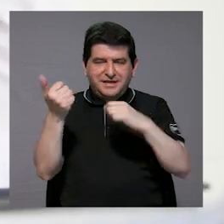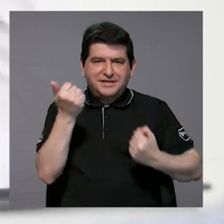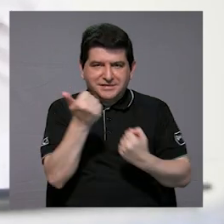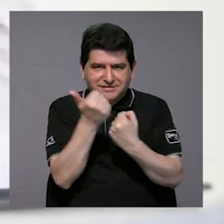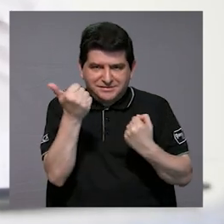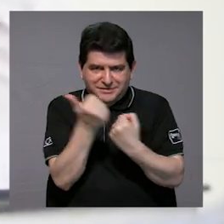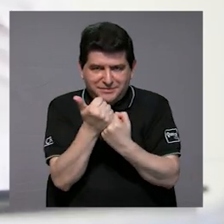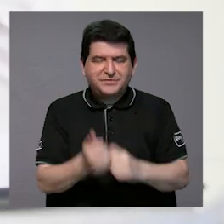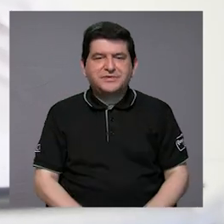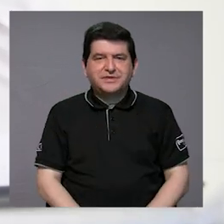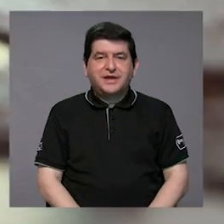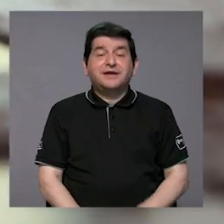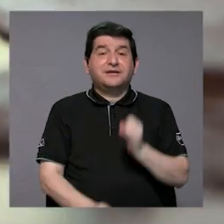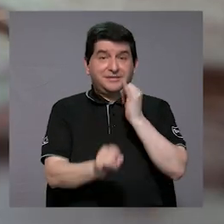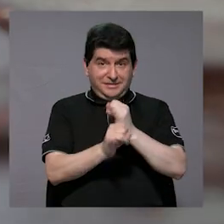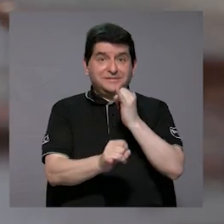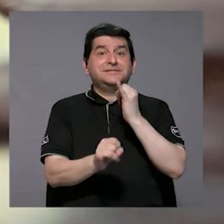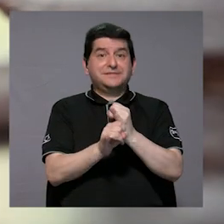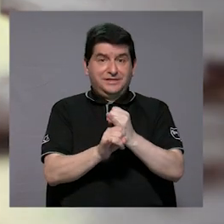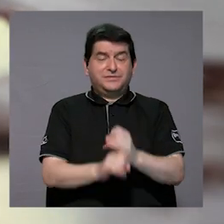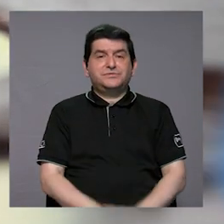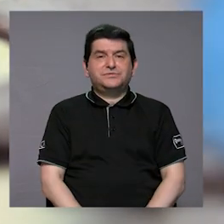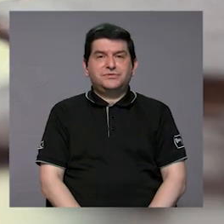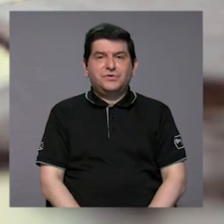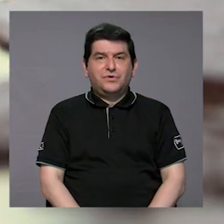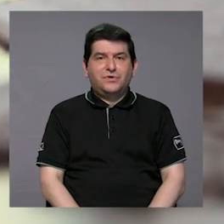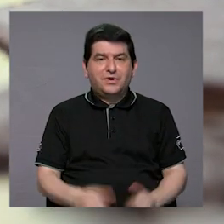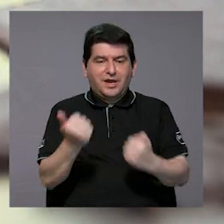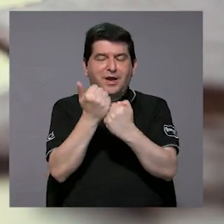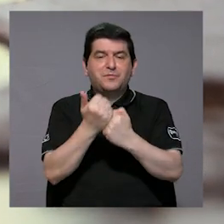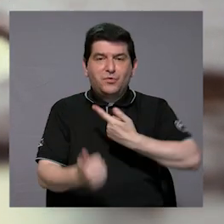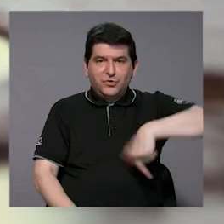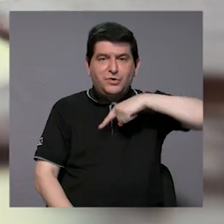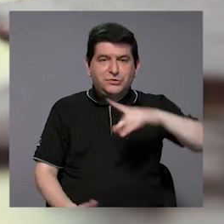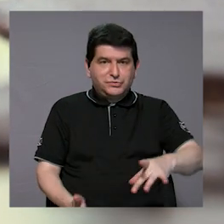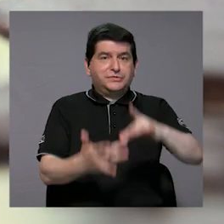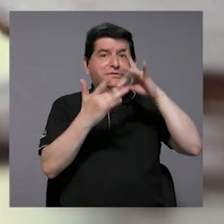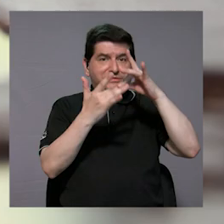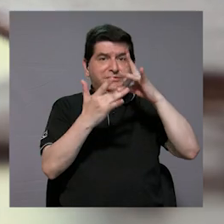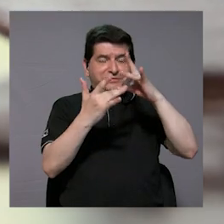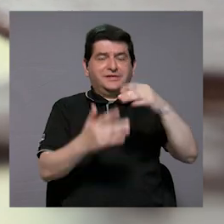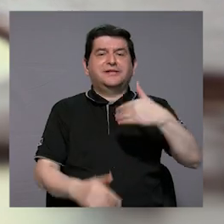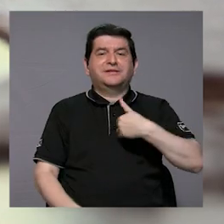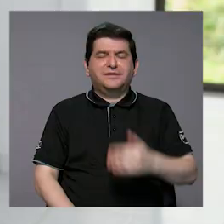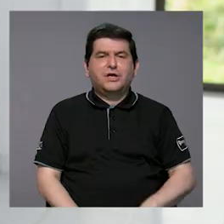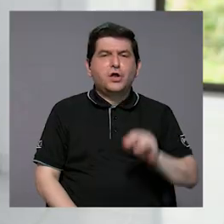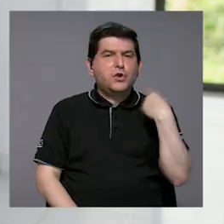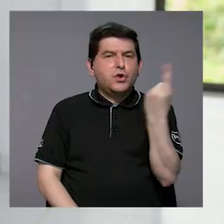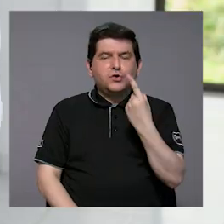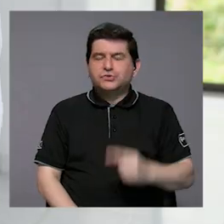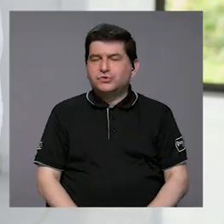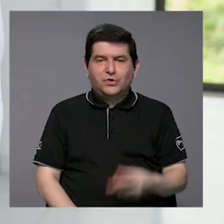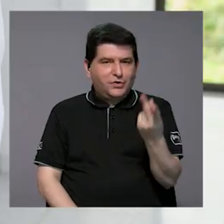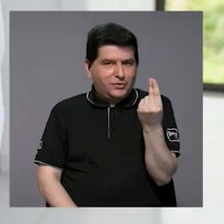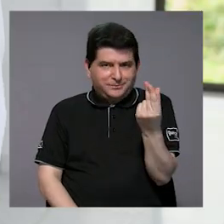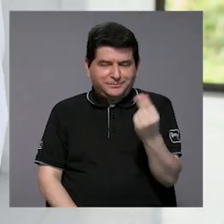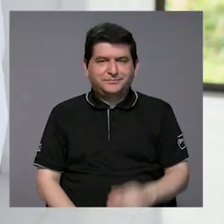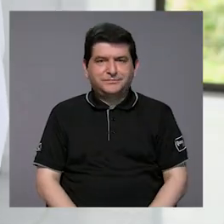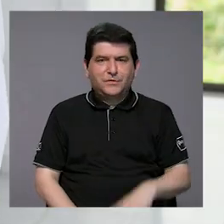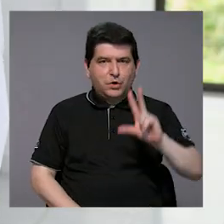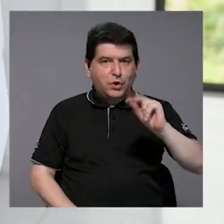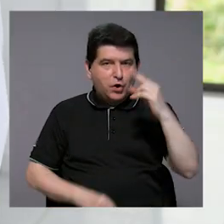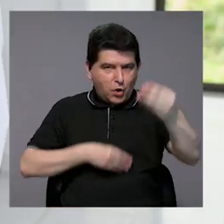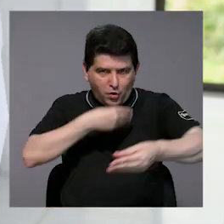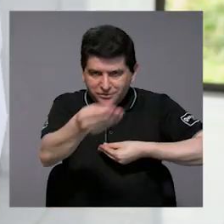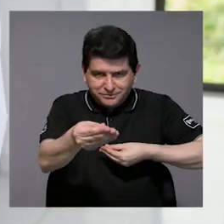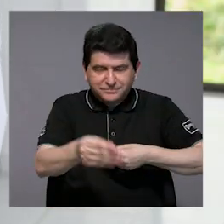Universidad de Costa Rica ha estado abierta y anuente a apoyarnos, verdaderamente ha sido la institución con la que más apoyo hemos tenido. Entonces, bueno, no han sido